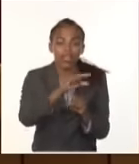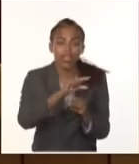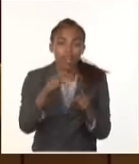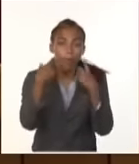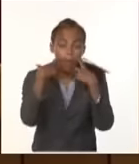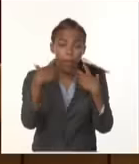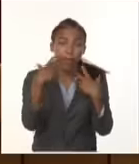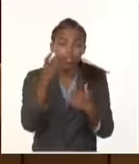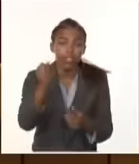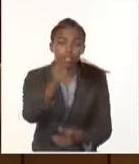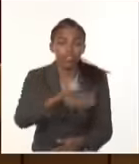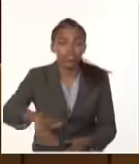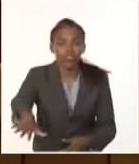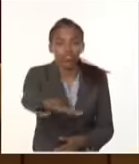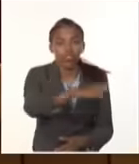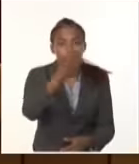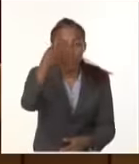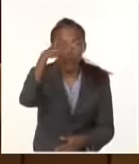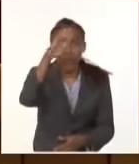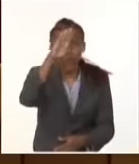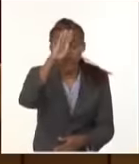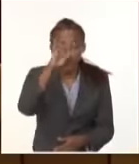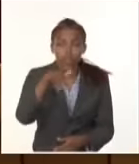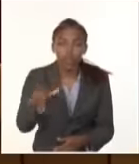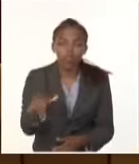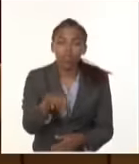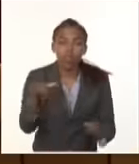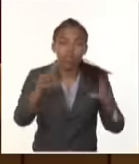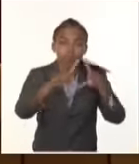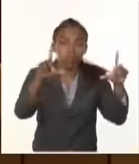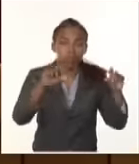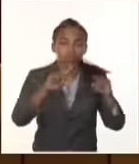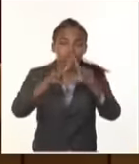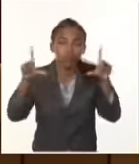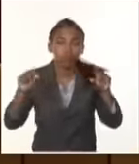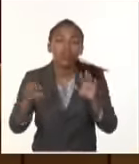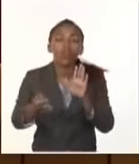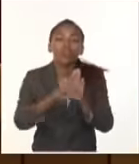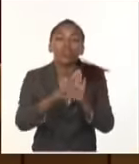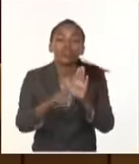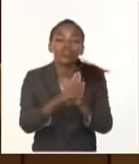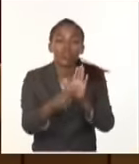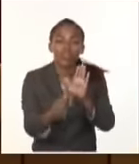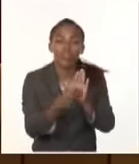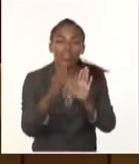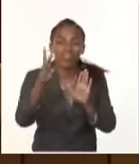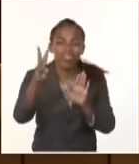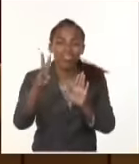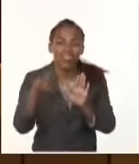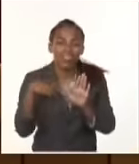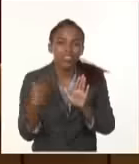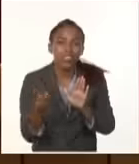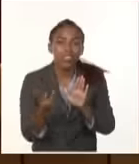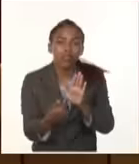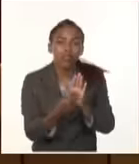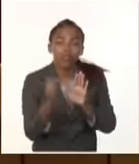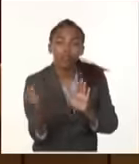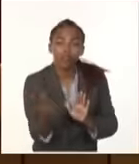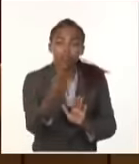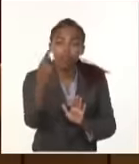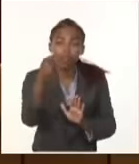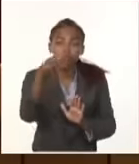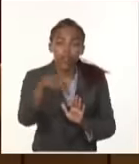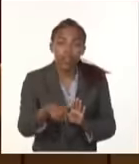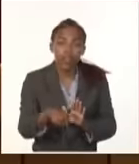sociedad y que desarrollan preceptos constitucionales, 3 de ellas presentes por primera vez en nuestro